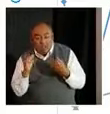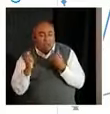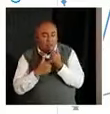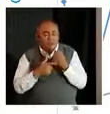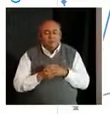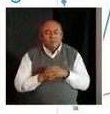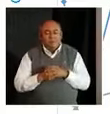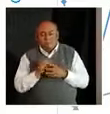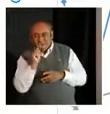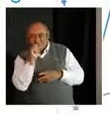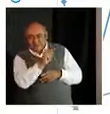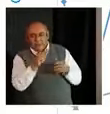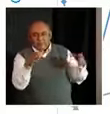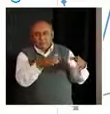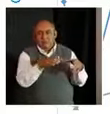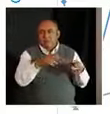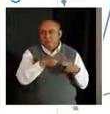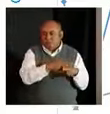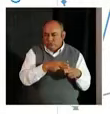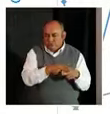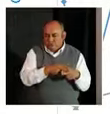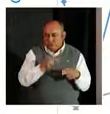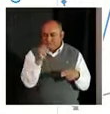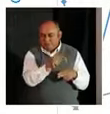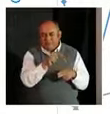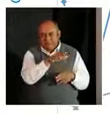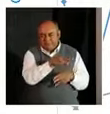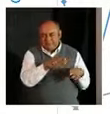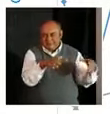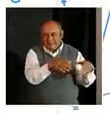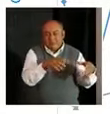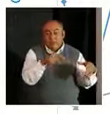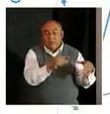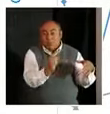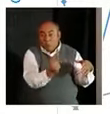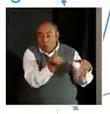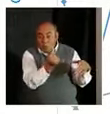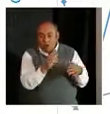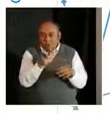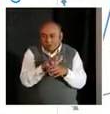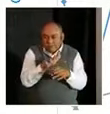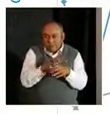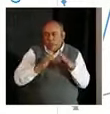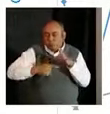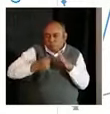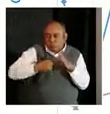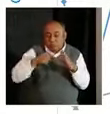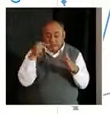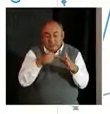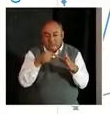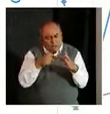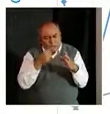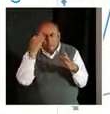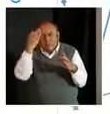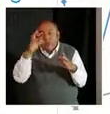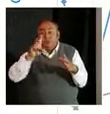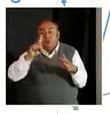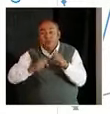El Cuchillo pues tiene más o menos 30 años operando sin parar.